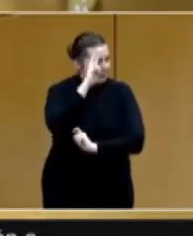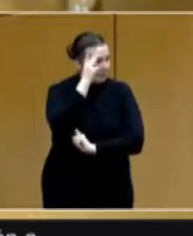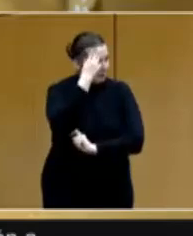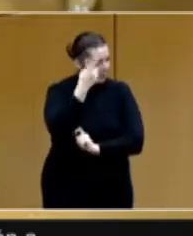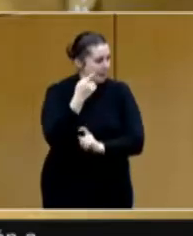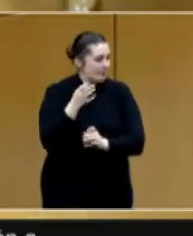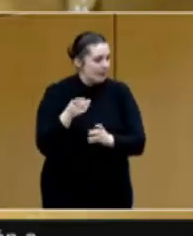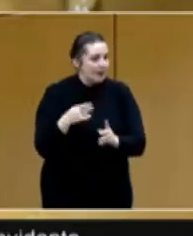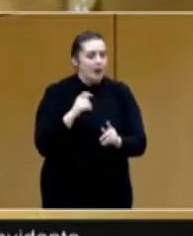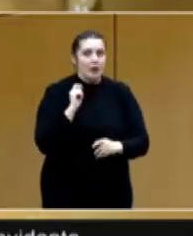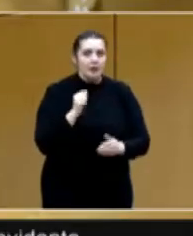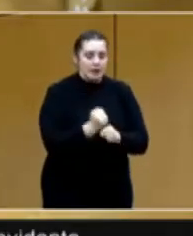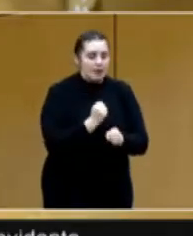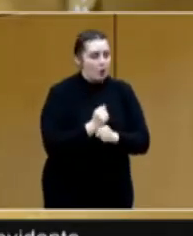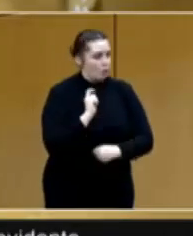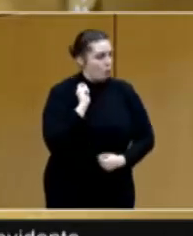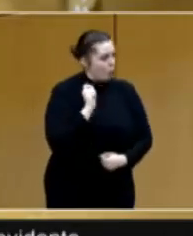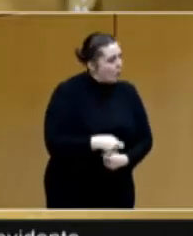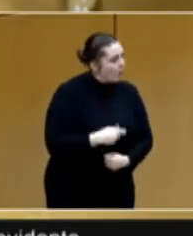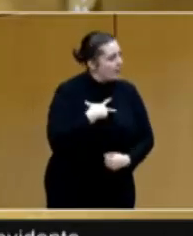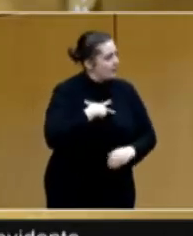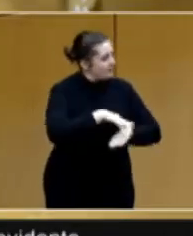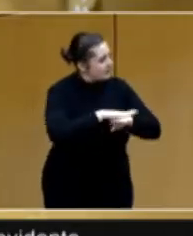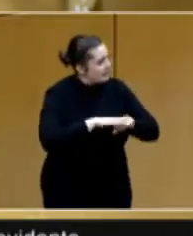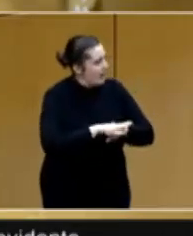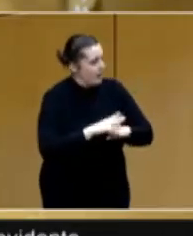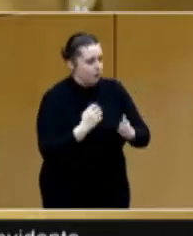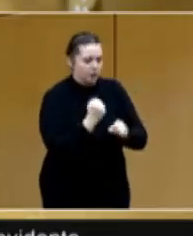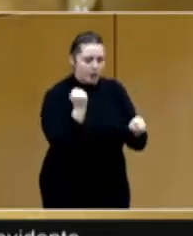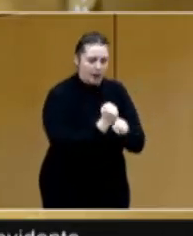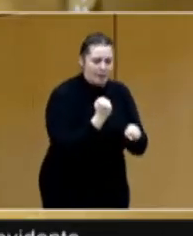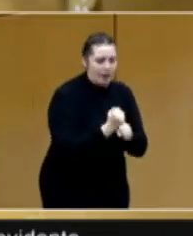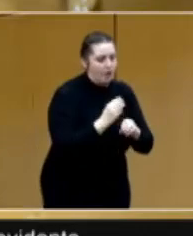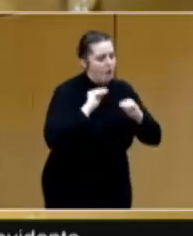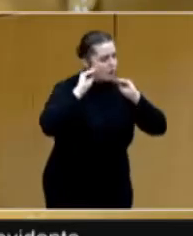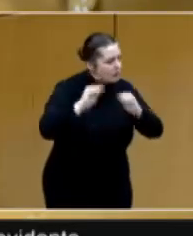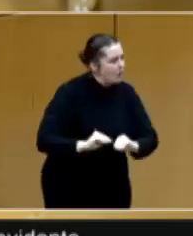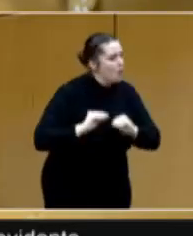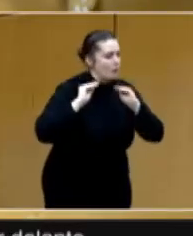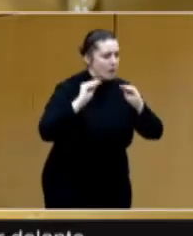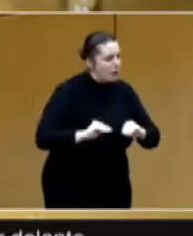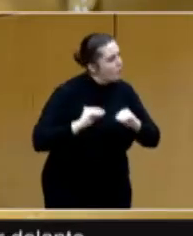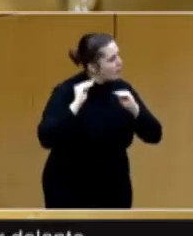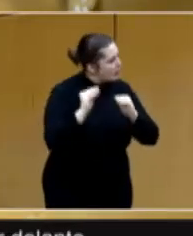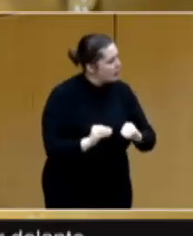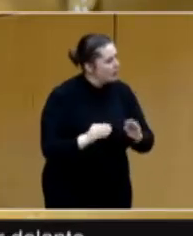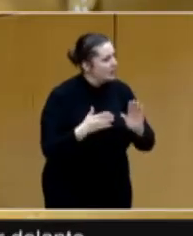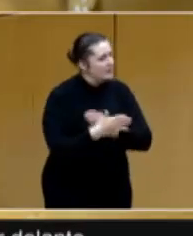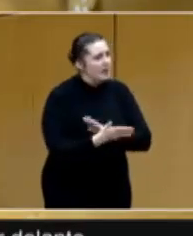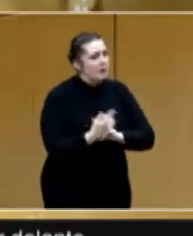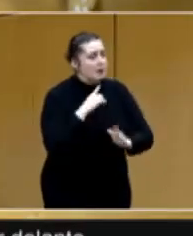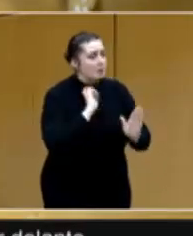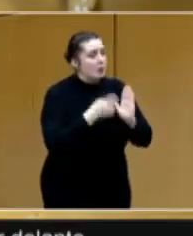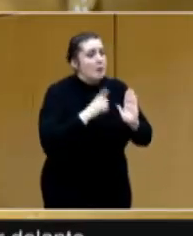los jueces los fiscales que es de lo que yo estoy hablando formación formación y más formación no solo porque es un mandato